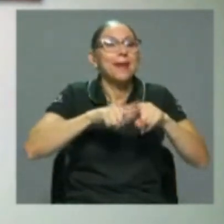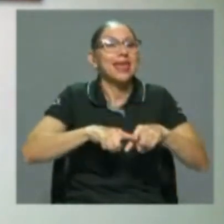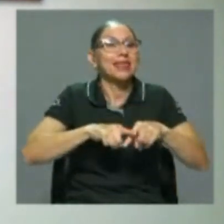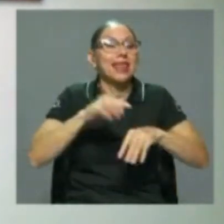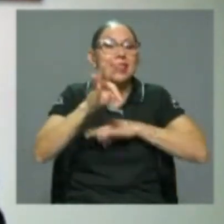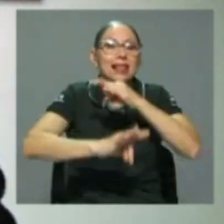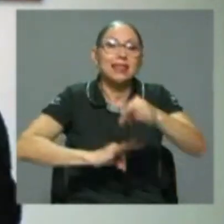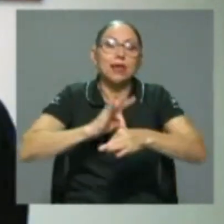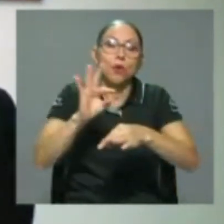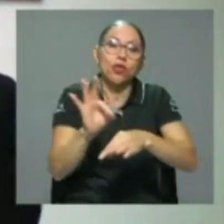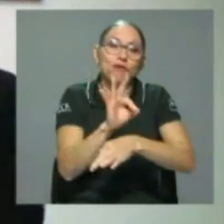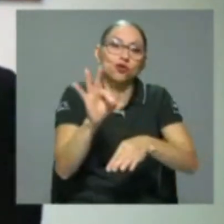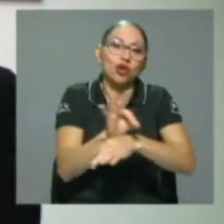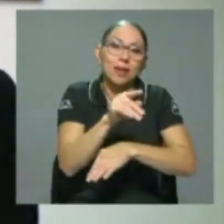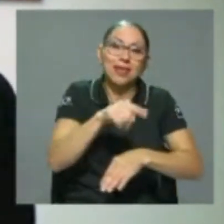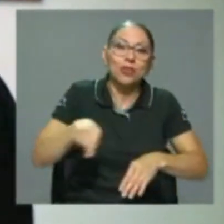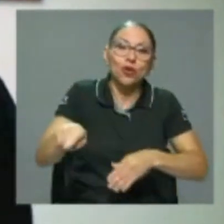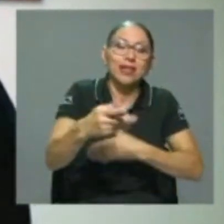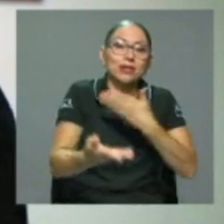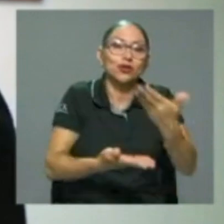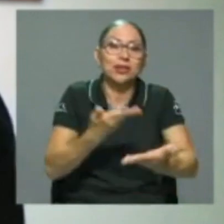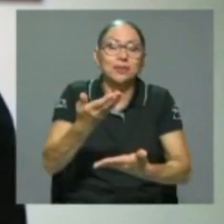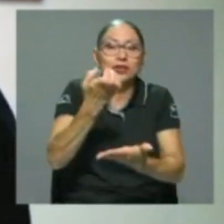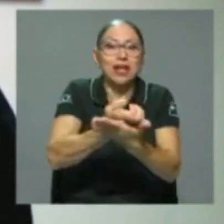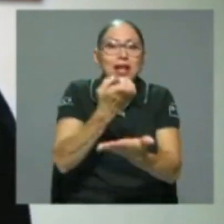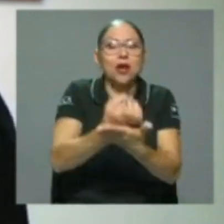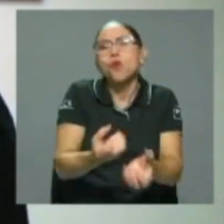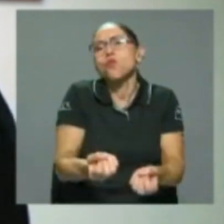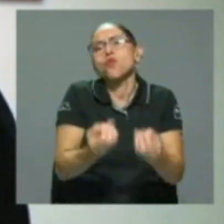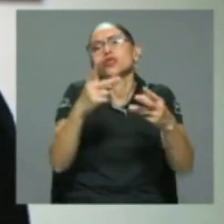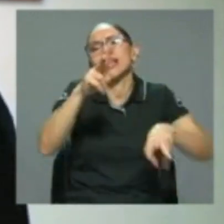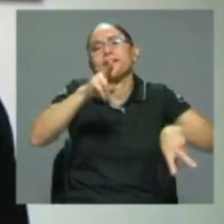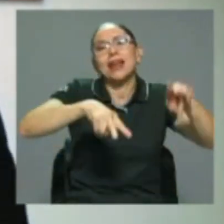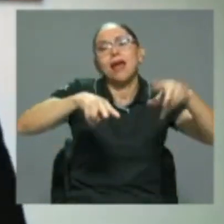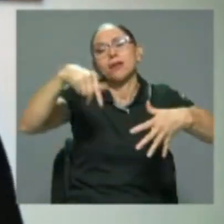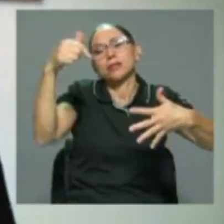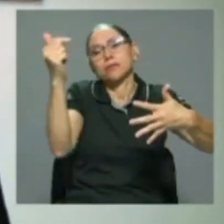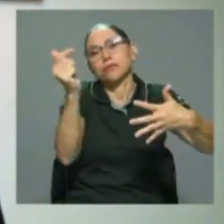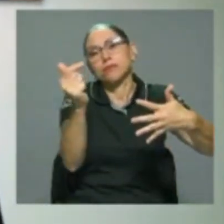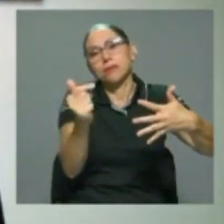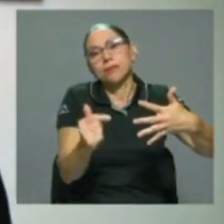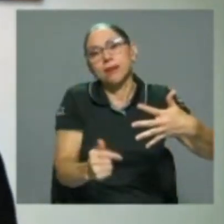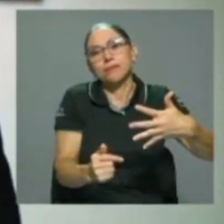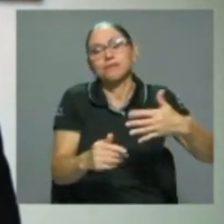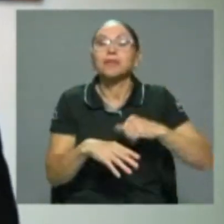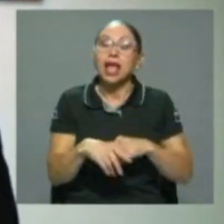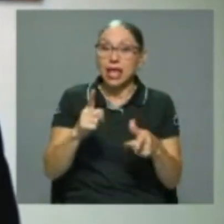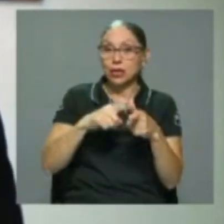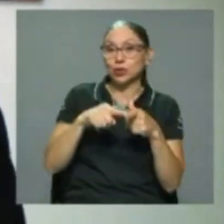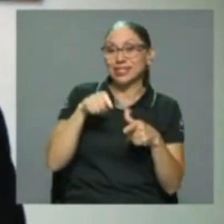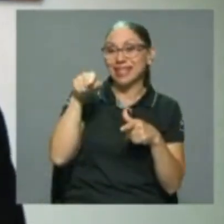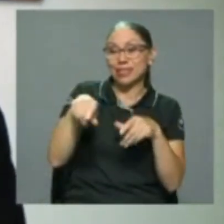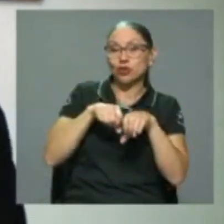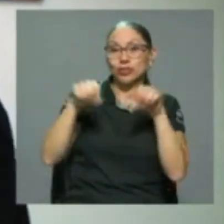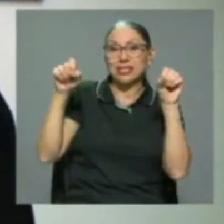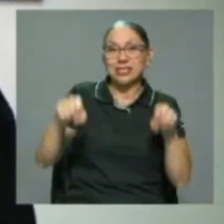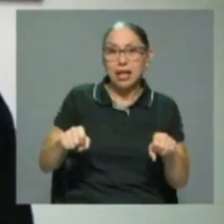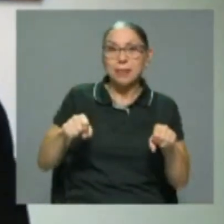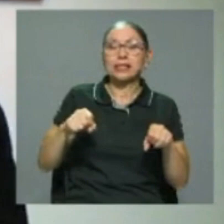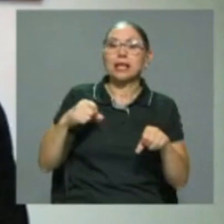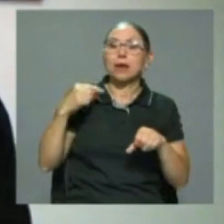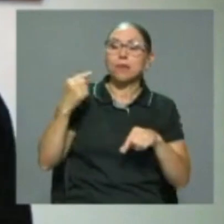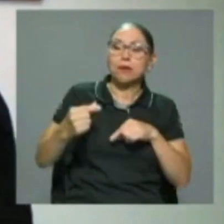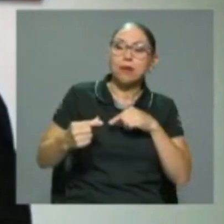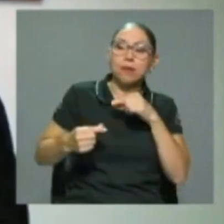que tienen esos servicios en la economía y muchas otras variables. Consecuentemente, esos sistemas han ido evolucionando en